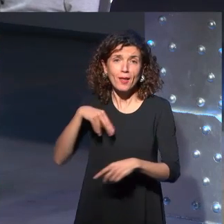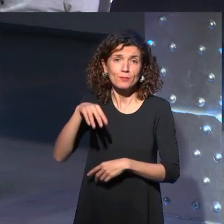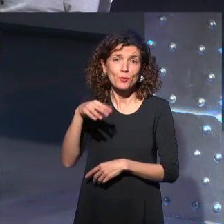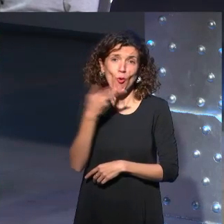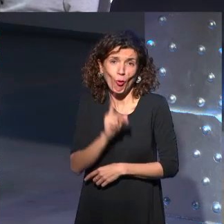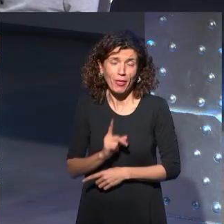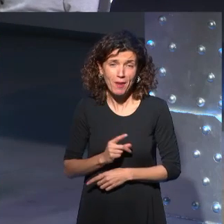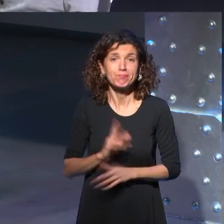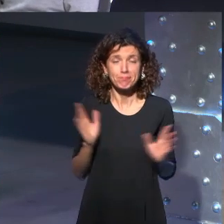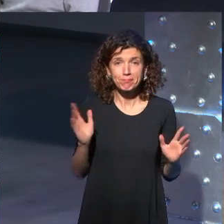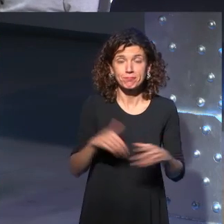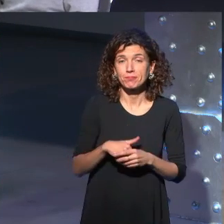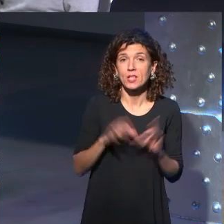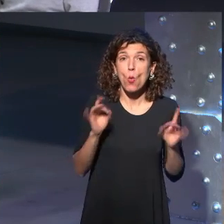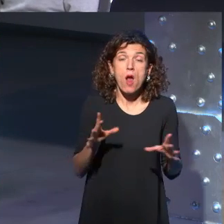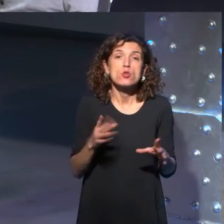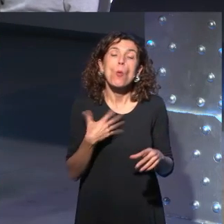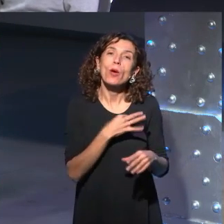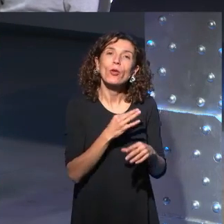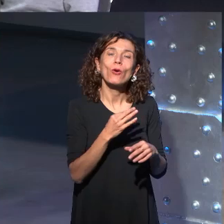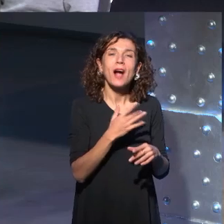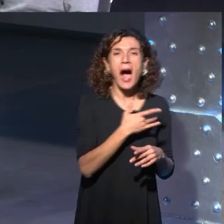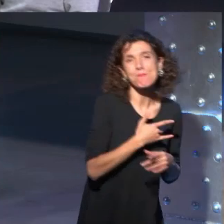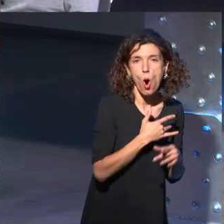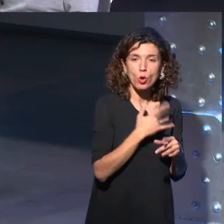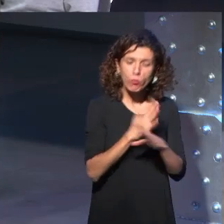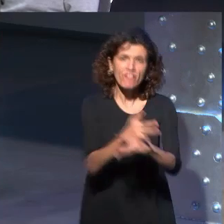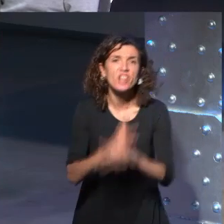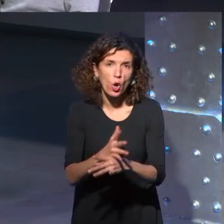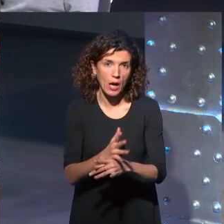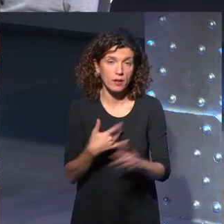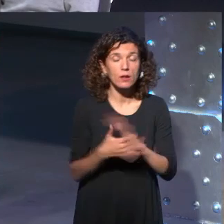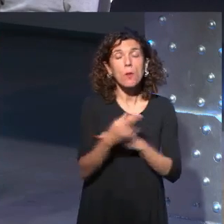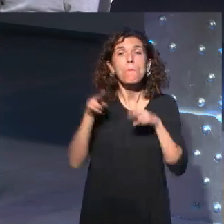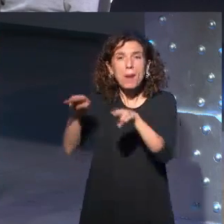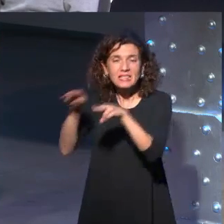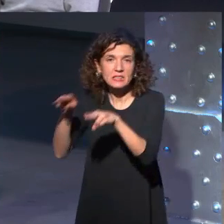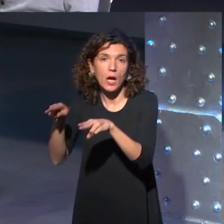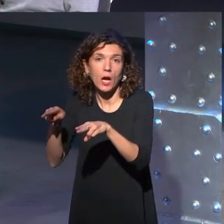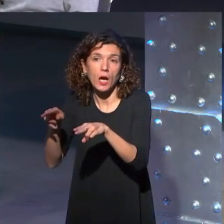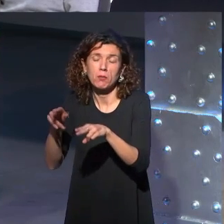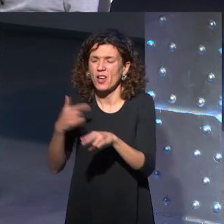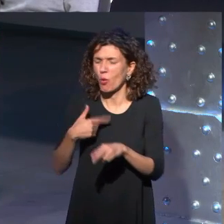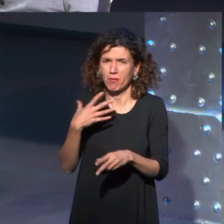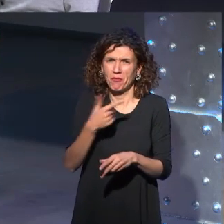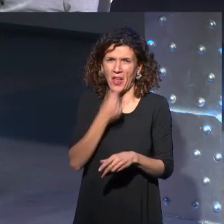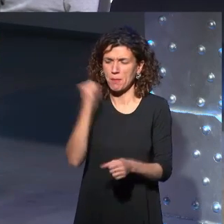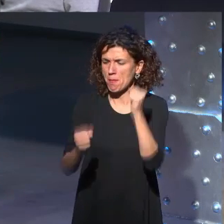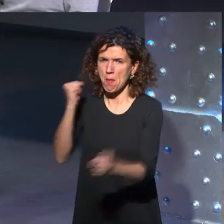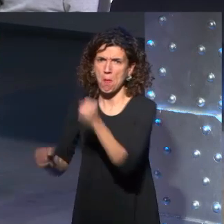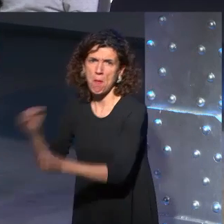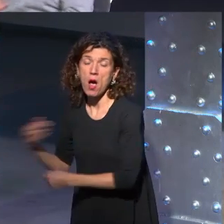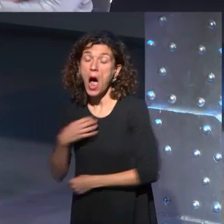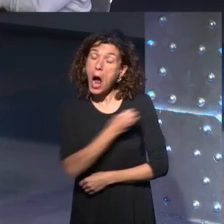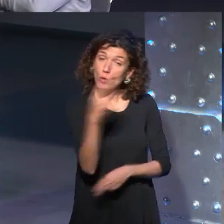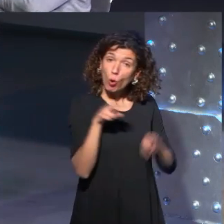amor? No puedo hacer el amor o puedo interese. violar. Hay cazadores que simplemente masacran a un animal sin la menor oportunidad.